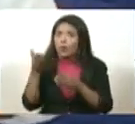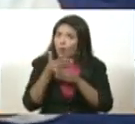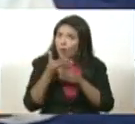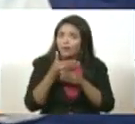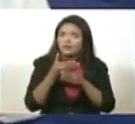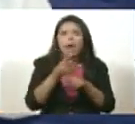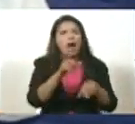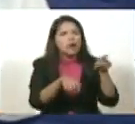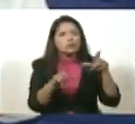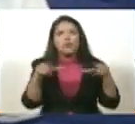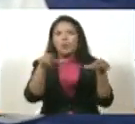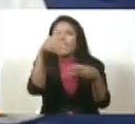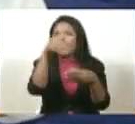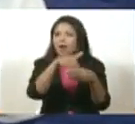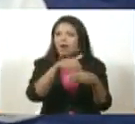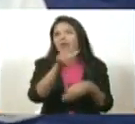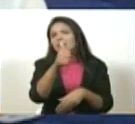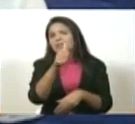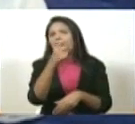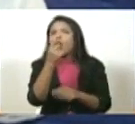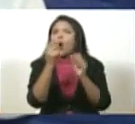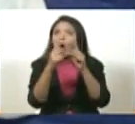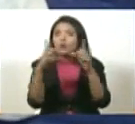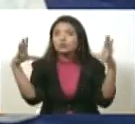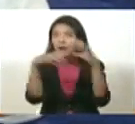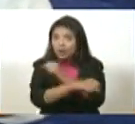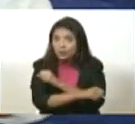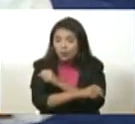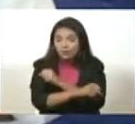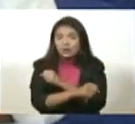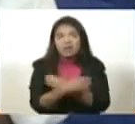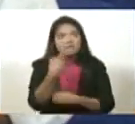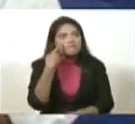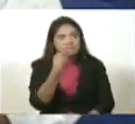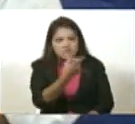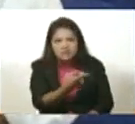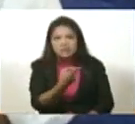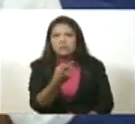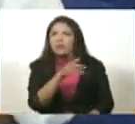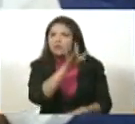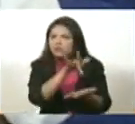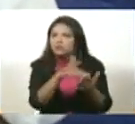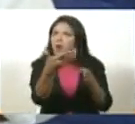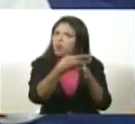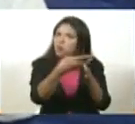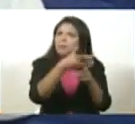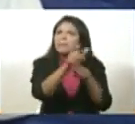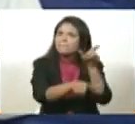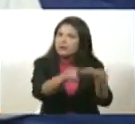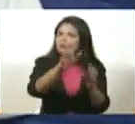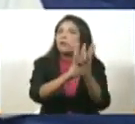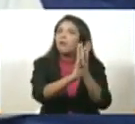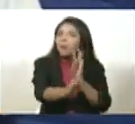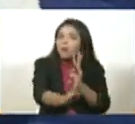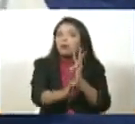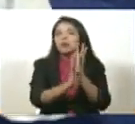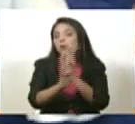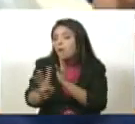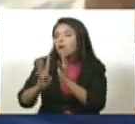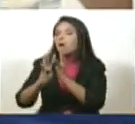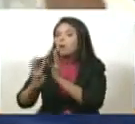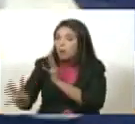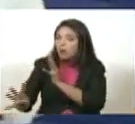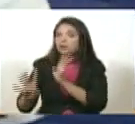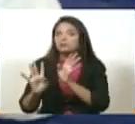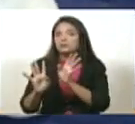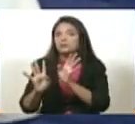centros electorales, 10, 11 de la noche, fuimos a compartir con quienes estaban en las colas de un simulacro, quien les